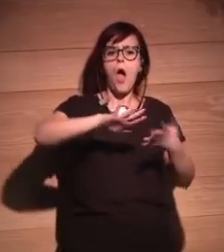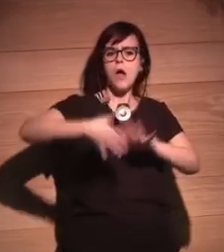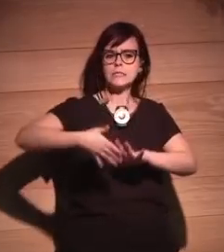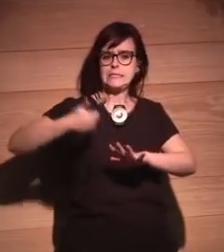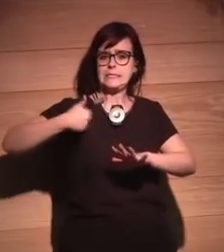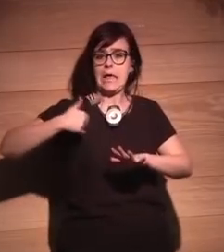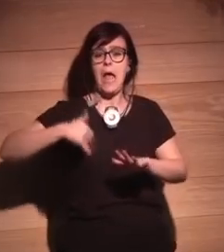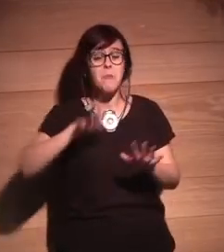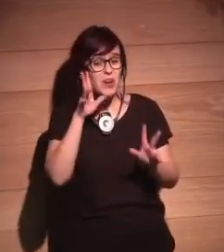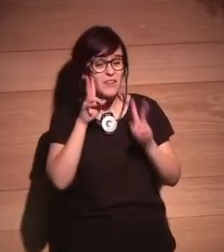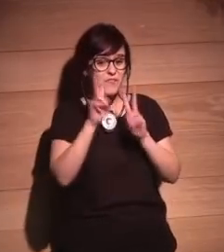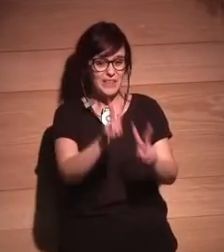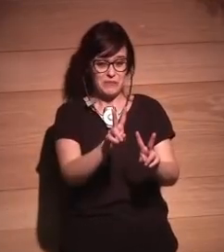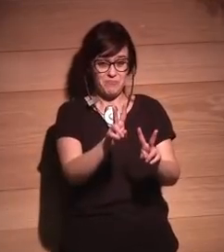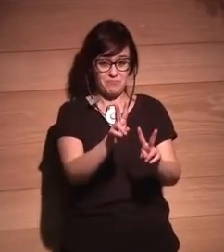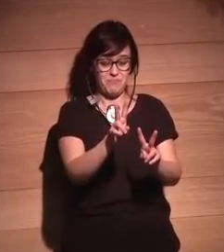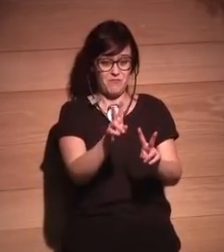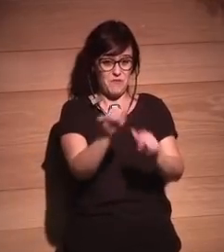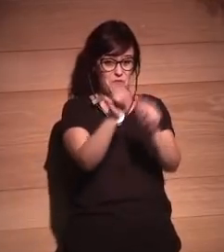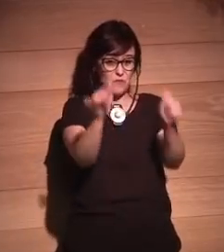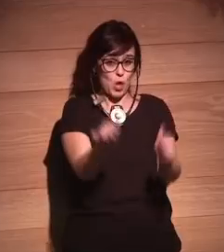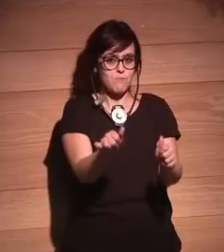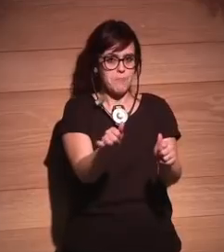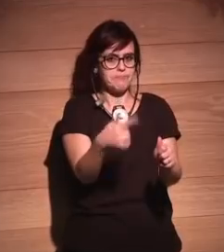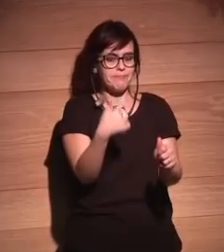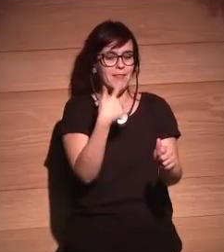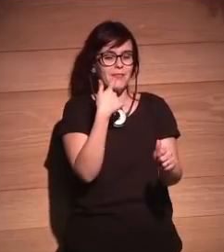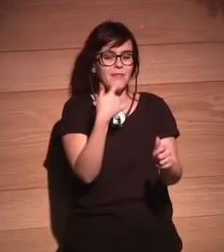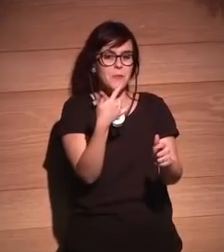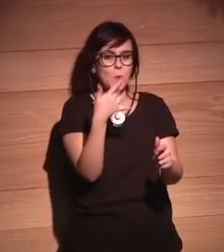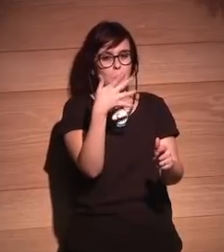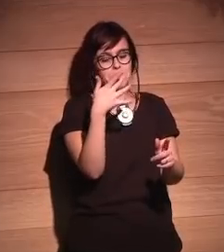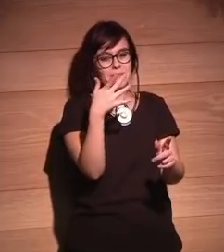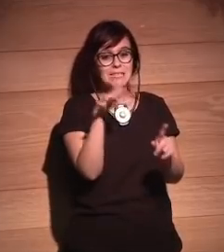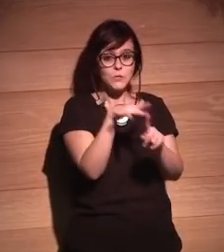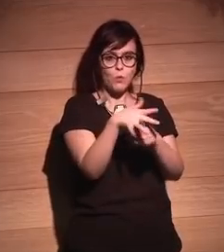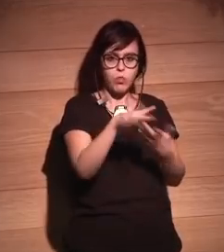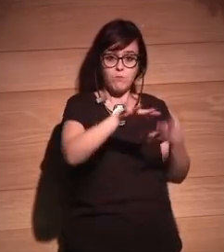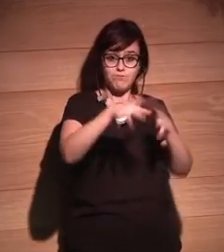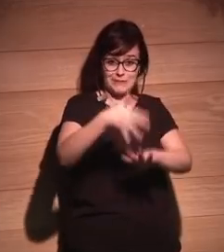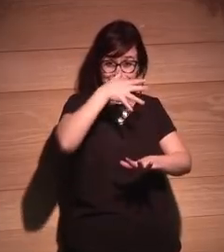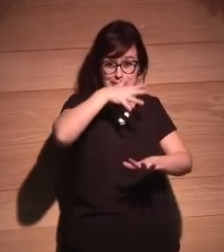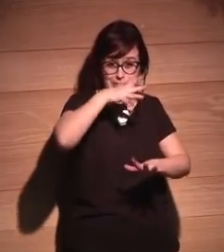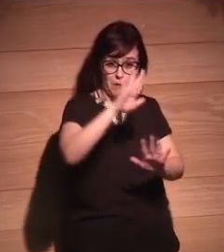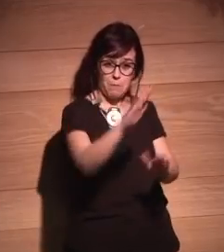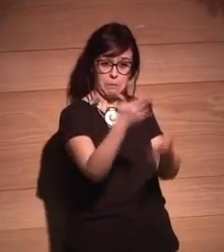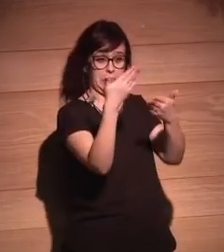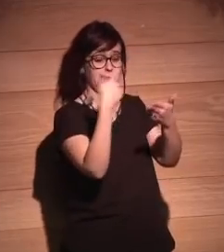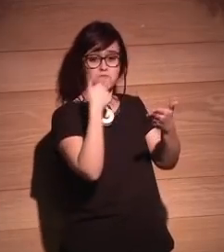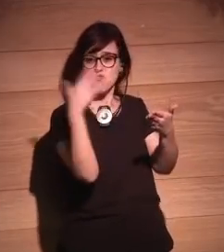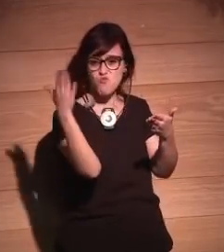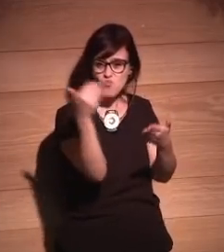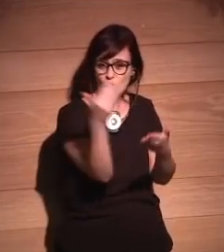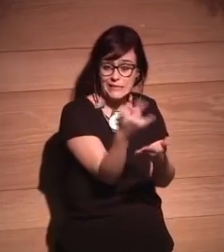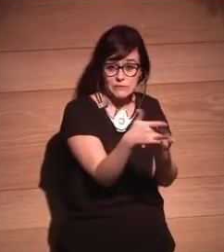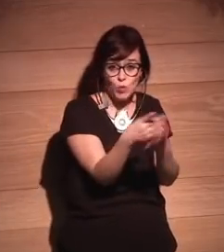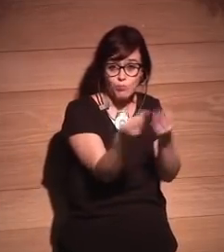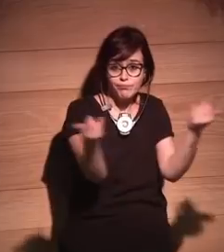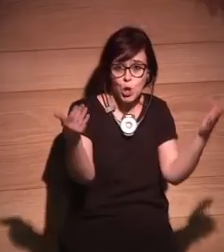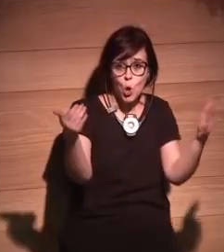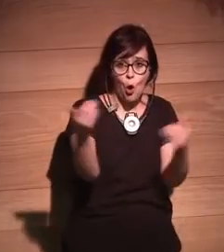cuando tú ves los signos que deberían mostrar de que eso está realmente sucediendo, no existen. En la mayor parte de los